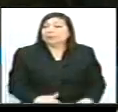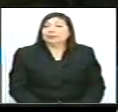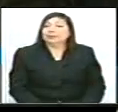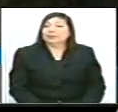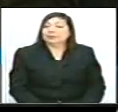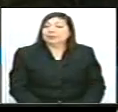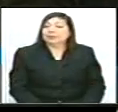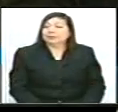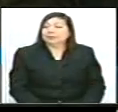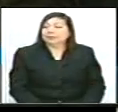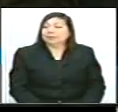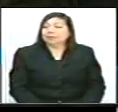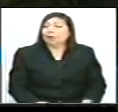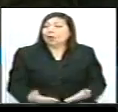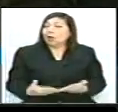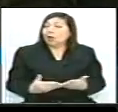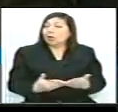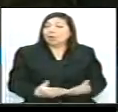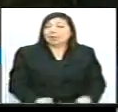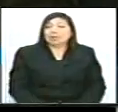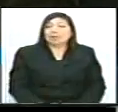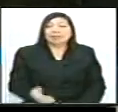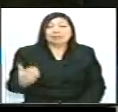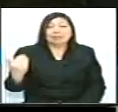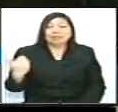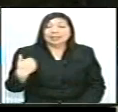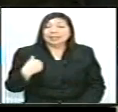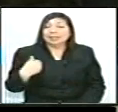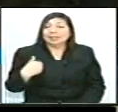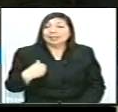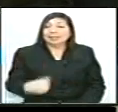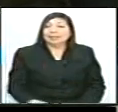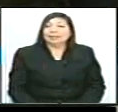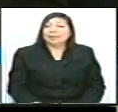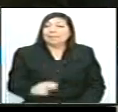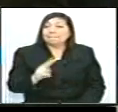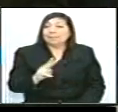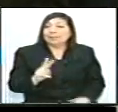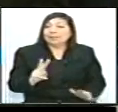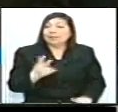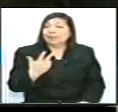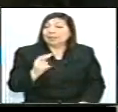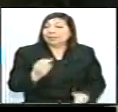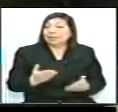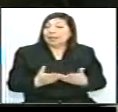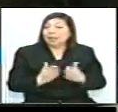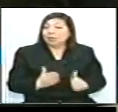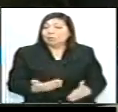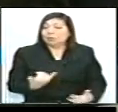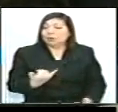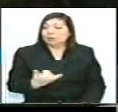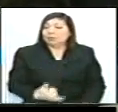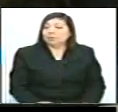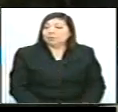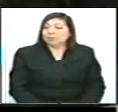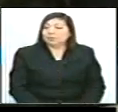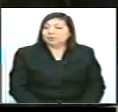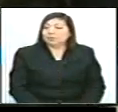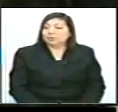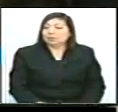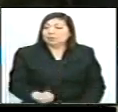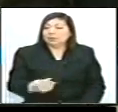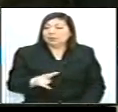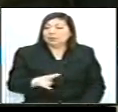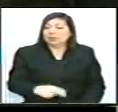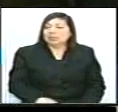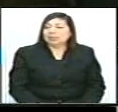decir, centros educativos que antes tenían 27 o 30 alumnos, hoy están con